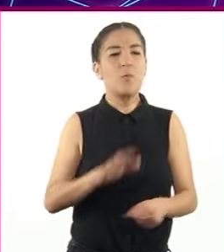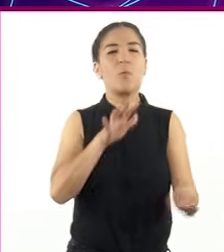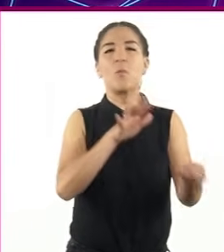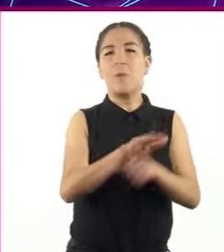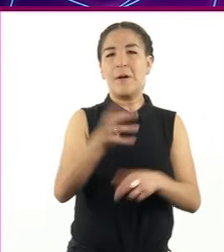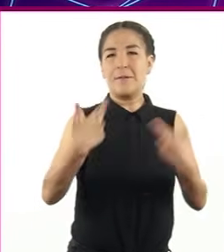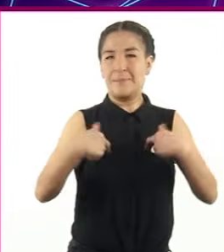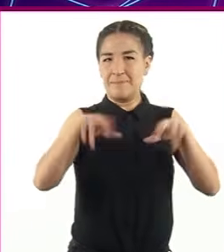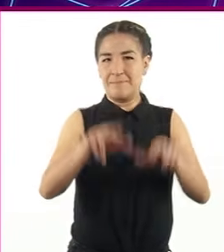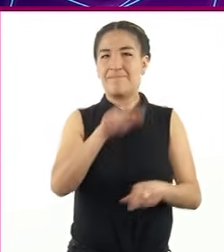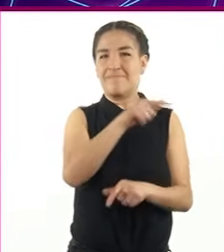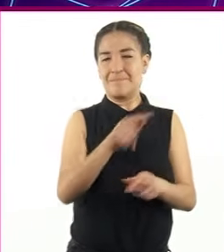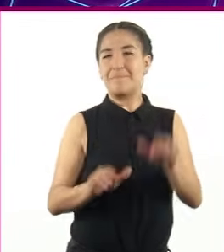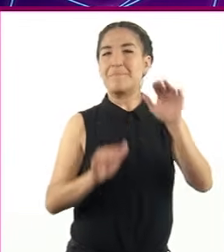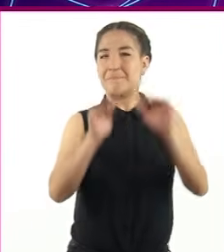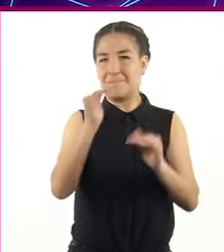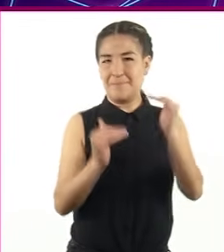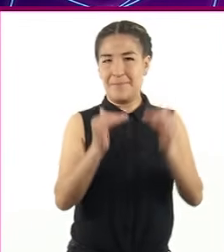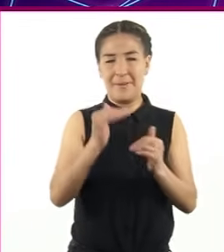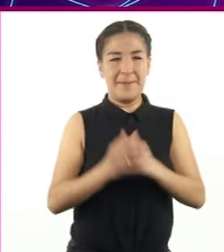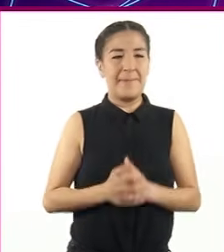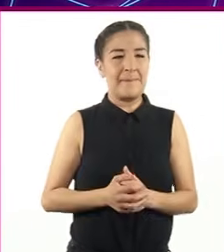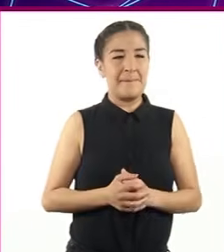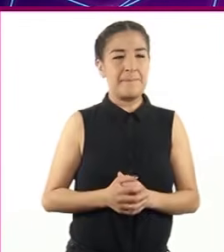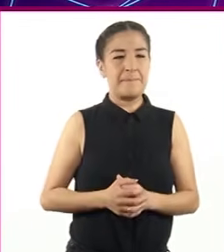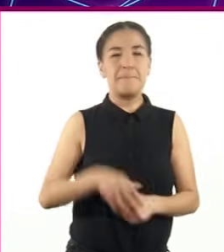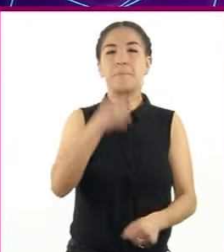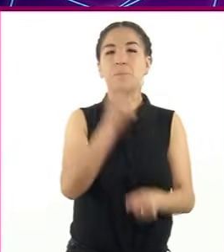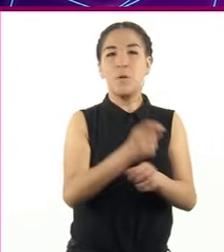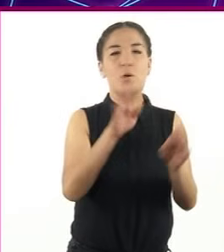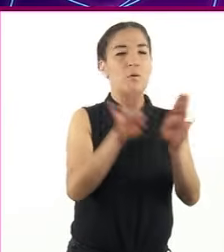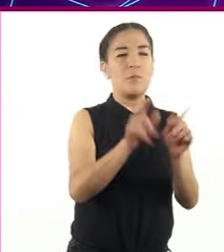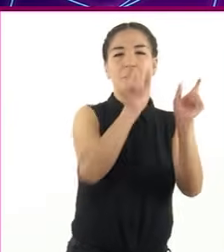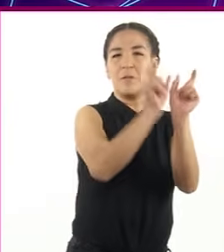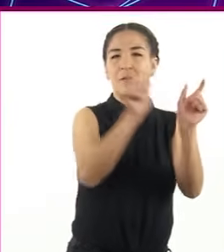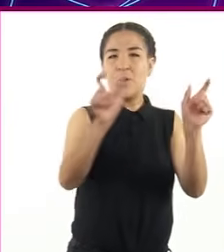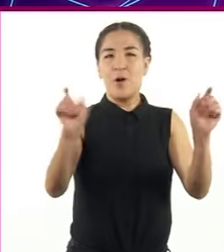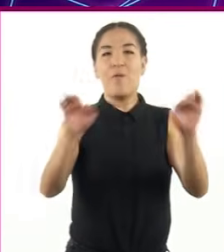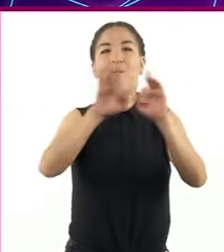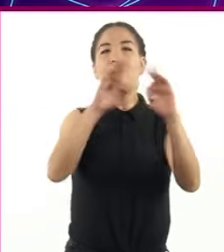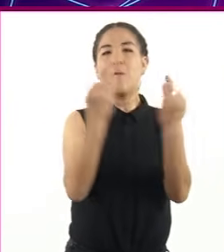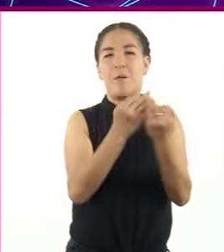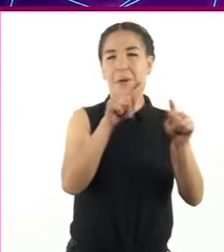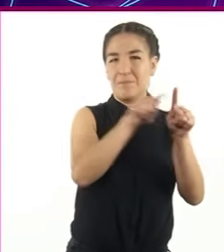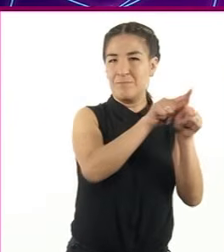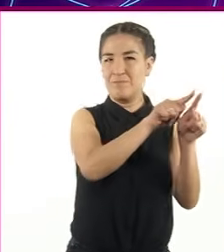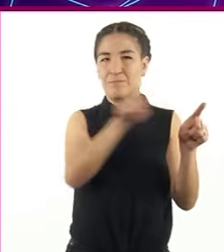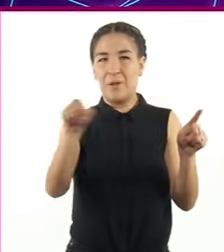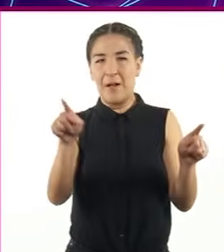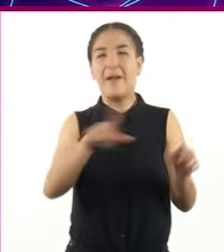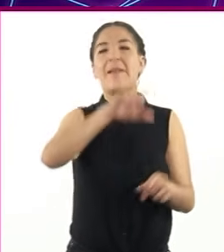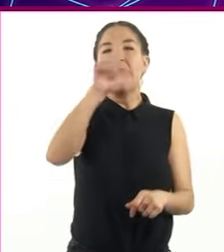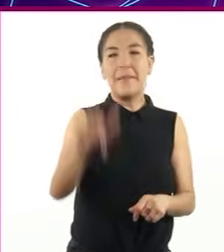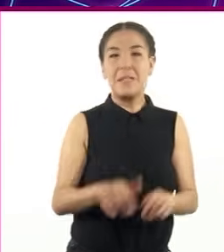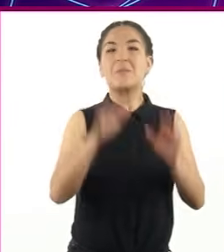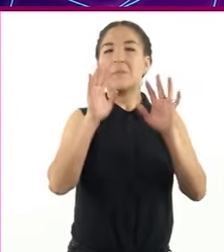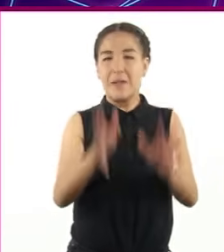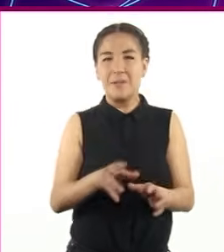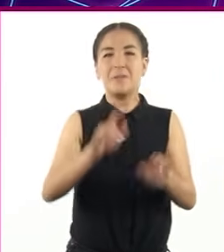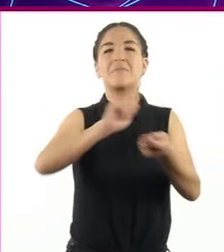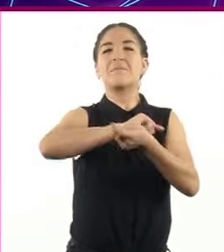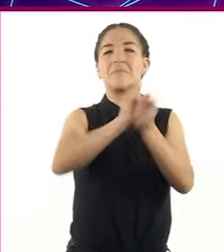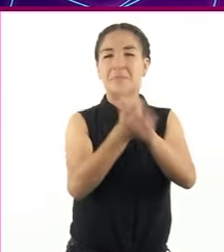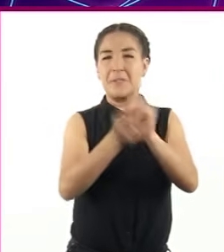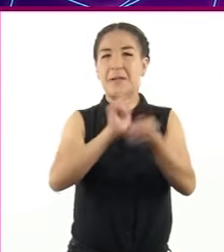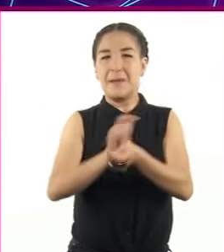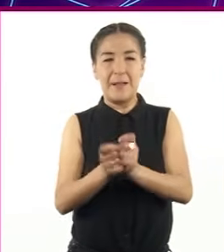son equivalentes. Acomodé las expresiones algebraicas en forma horizontal y comencé a realizar las